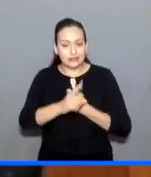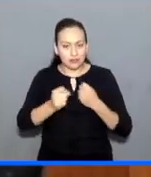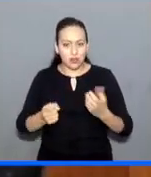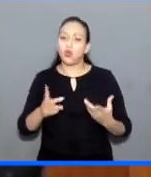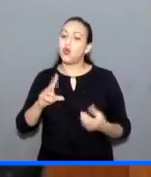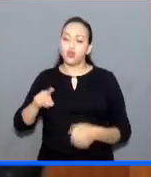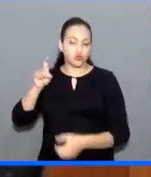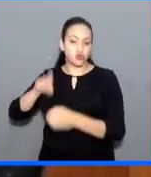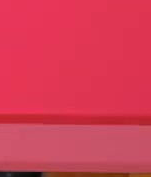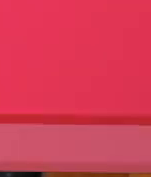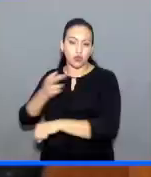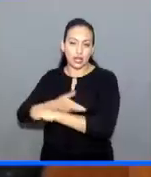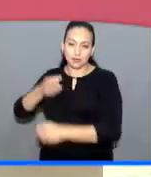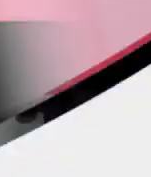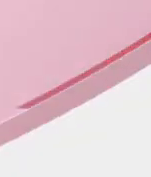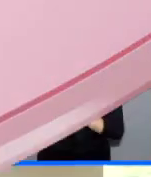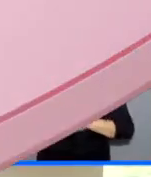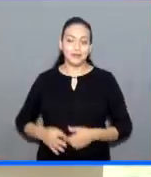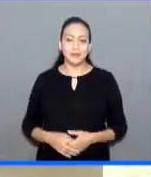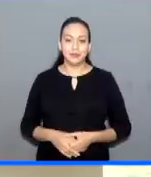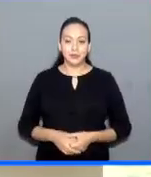electoral.